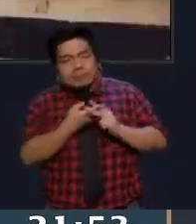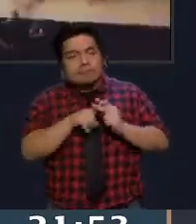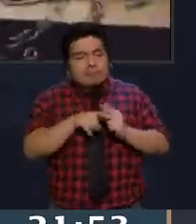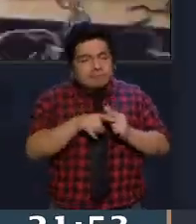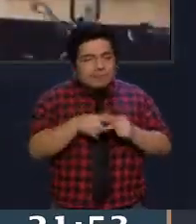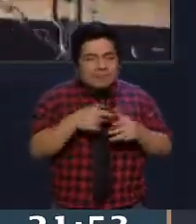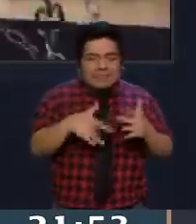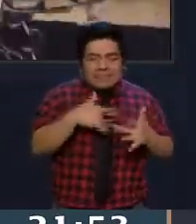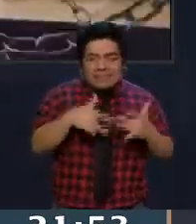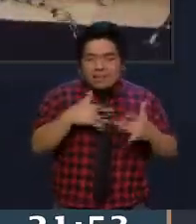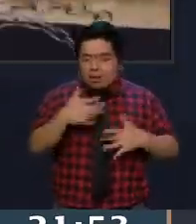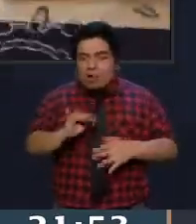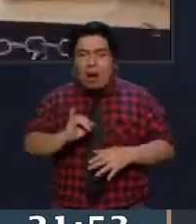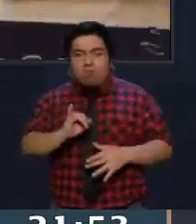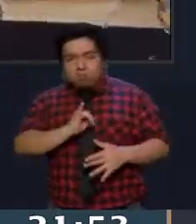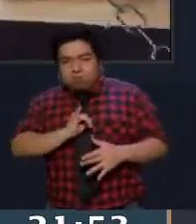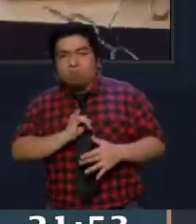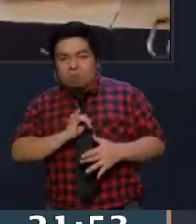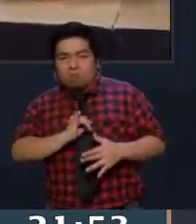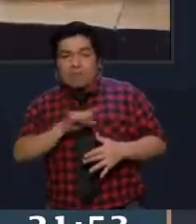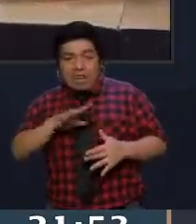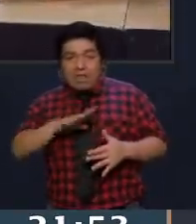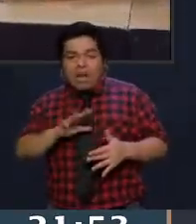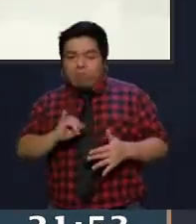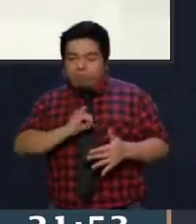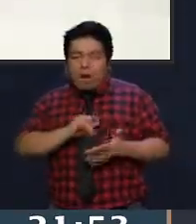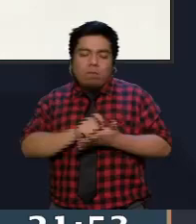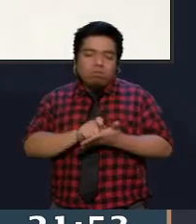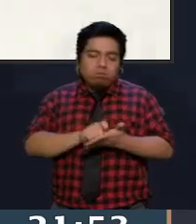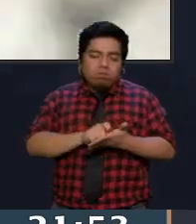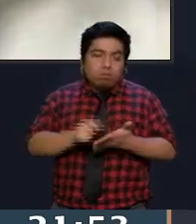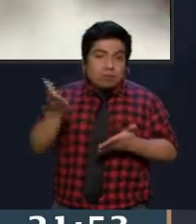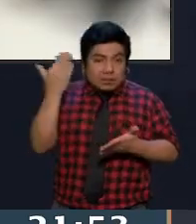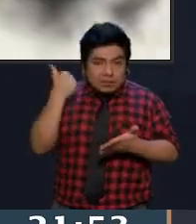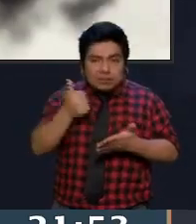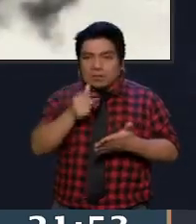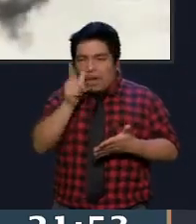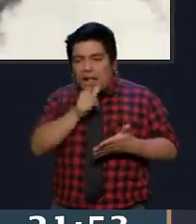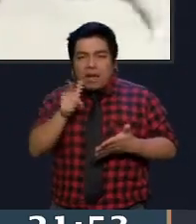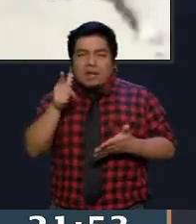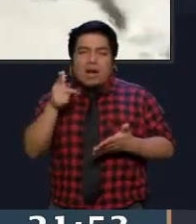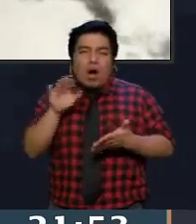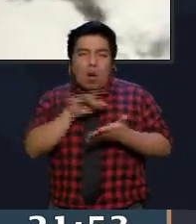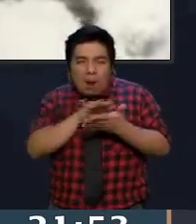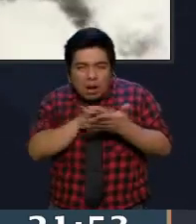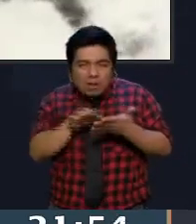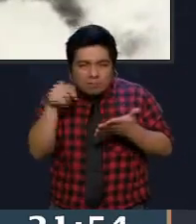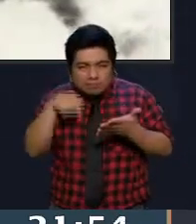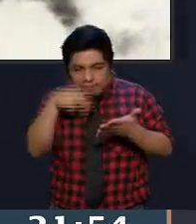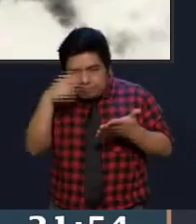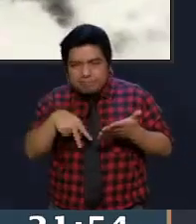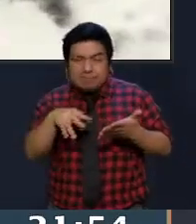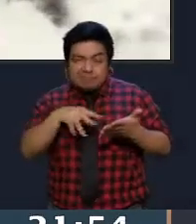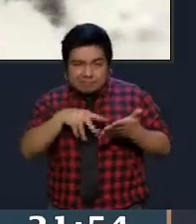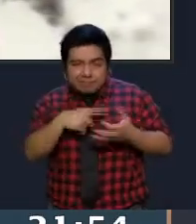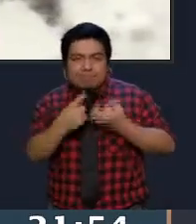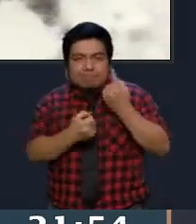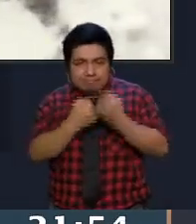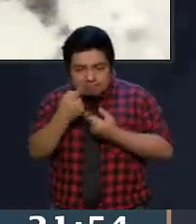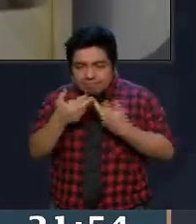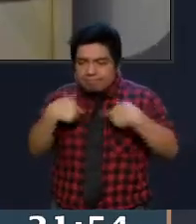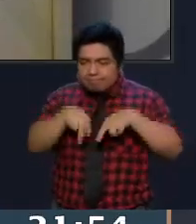tener una identidad escrita, por así decirlo. Antes la literatura mexicana, aunque existía y tenemos a